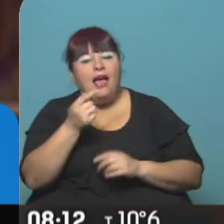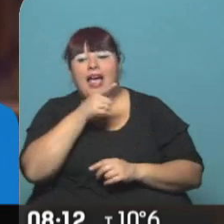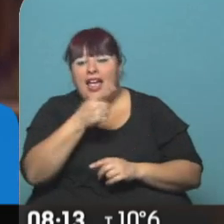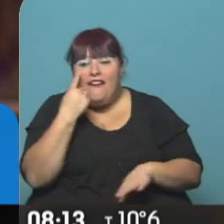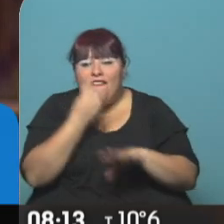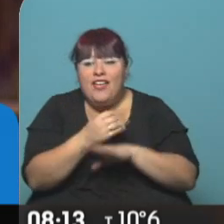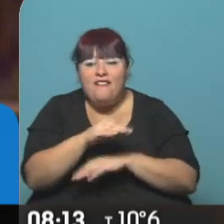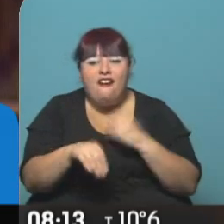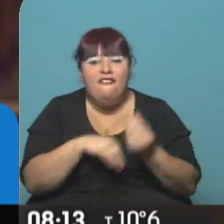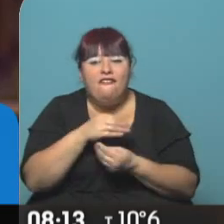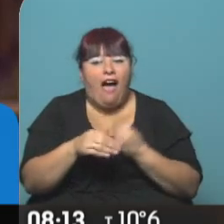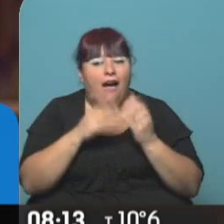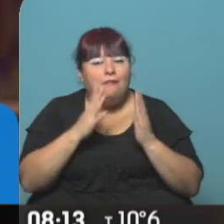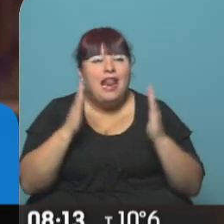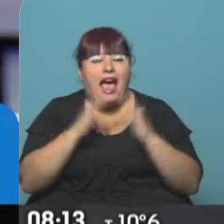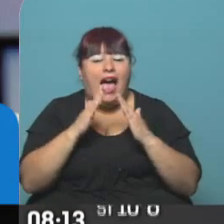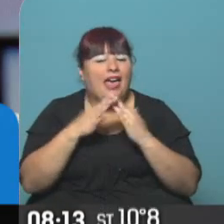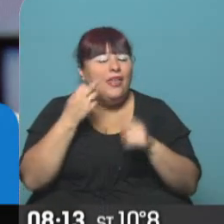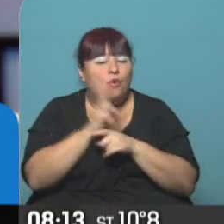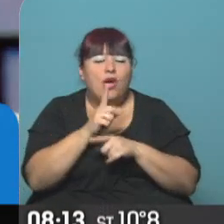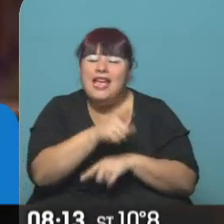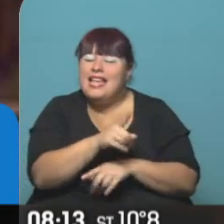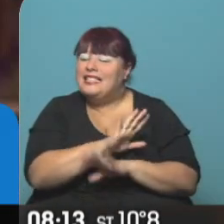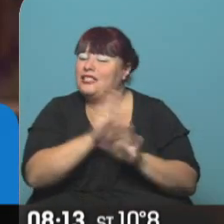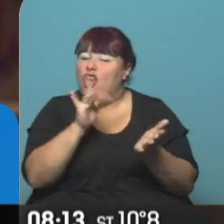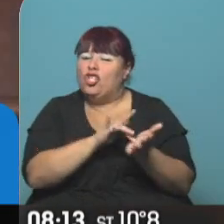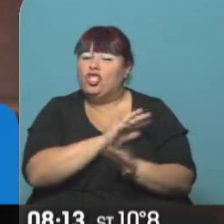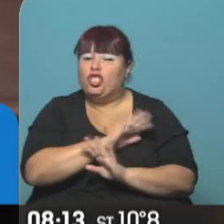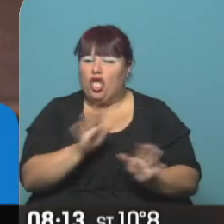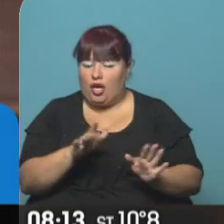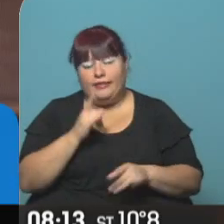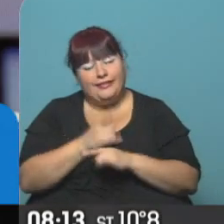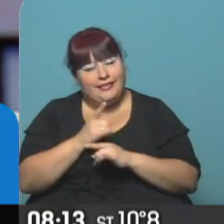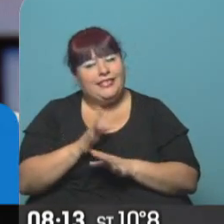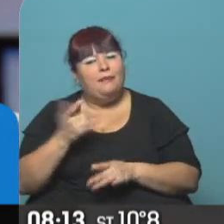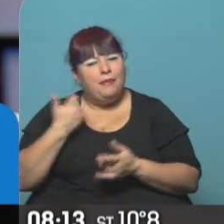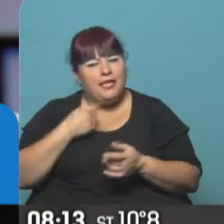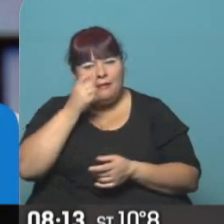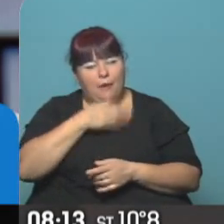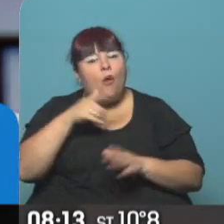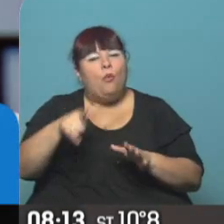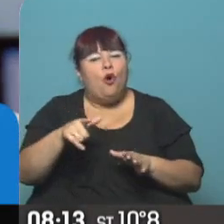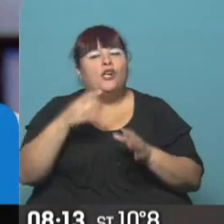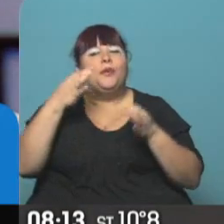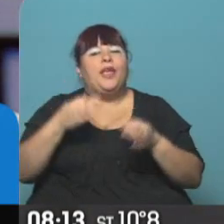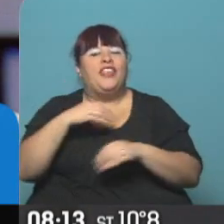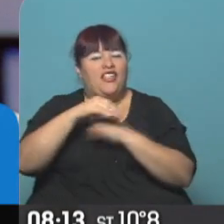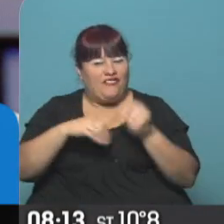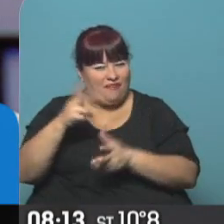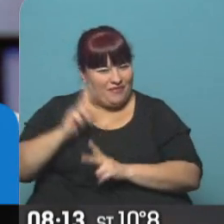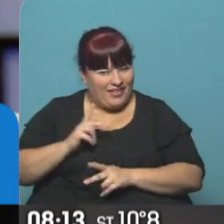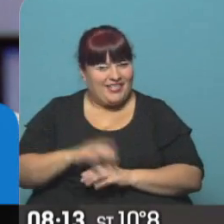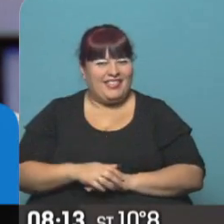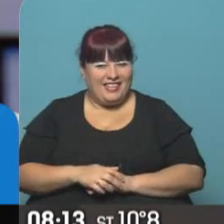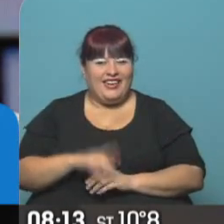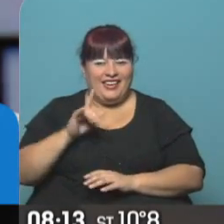vive la familia es el del estado protege con eso no se juega bien siempre es algo me decía mis padres vos pone bien de familia y